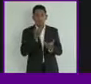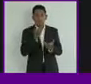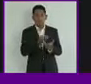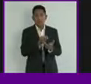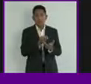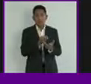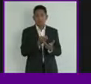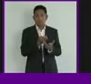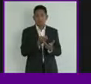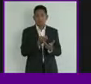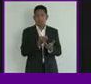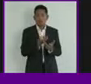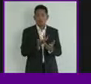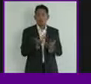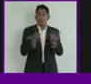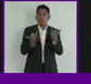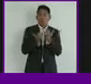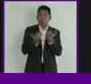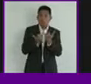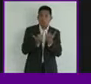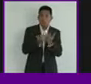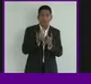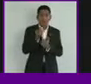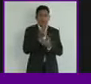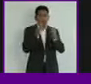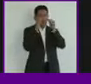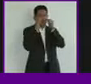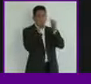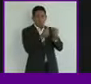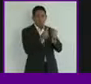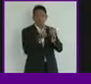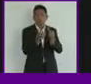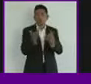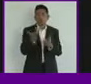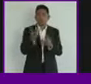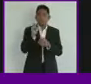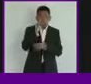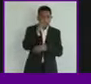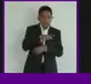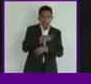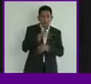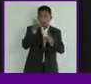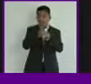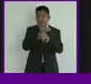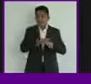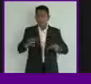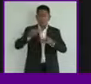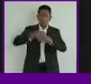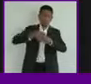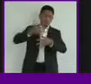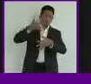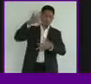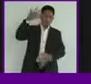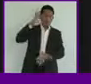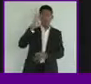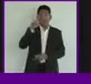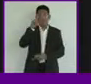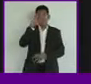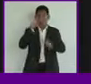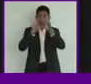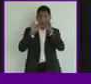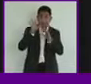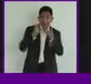del uso poco racional, moral, o la excesiva información errónea, falsa, la carencia de acceso a la educación y las herramientas